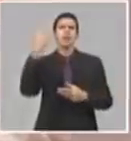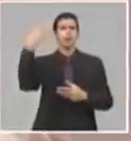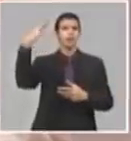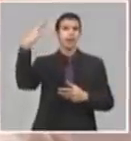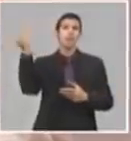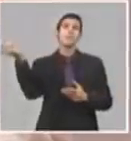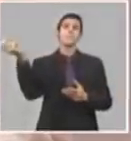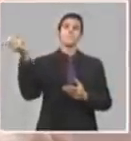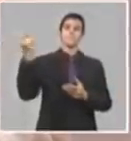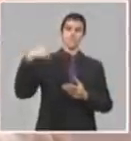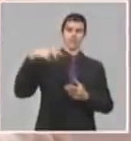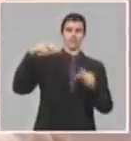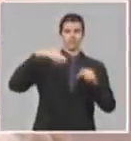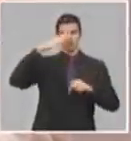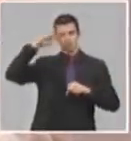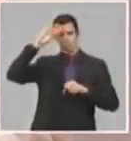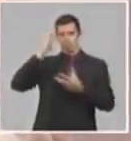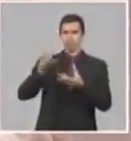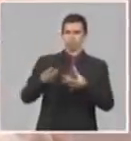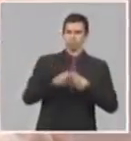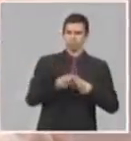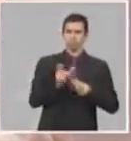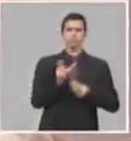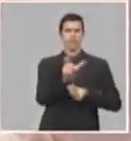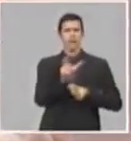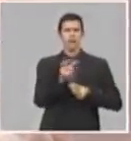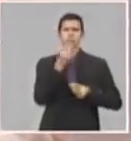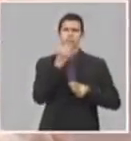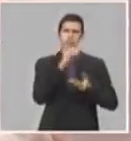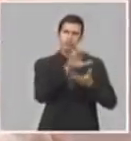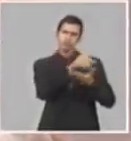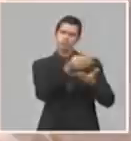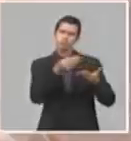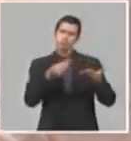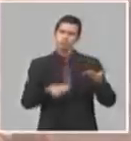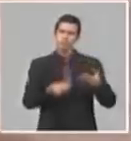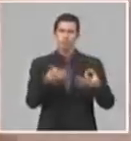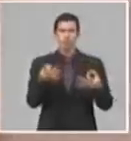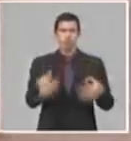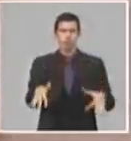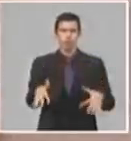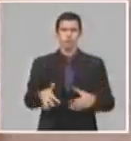caso de las formas de gestión no estatal. Y